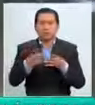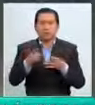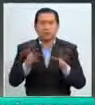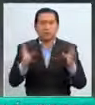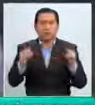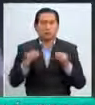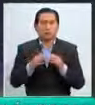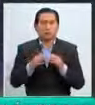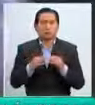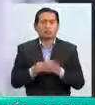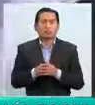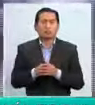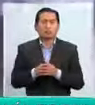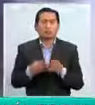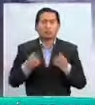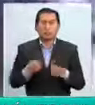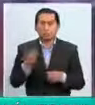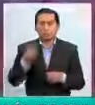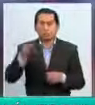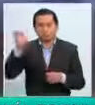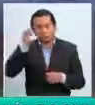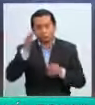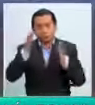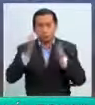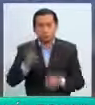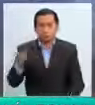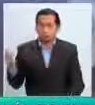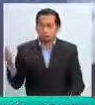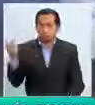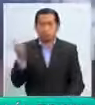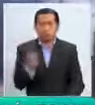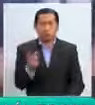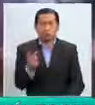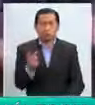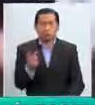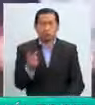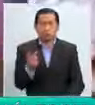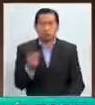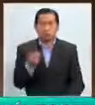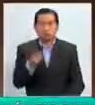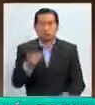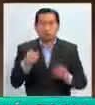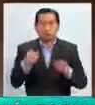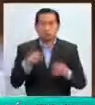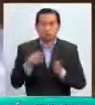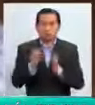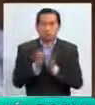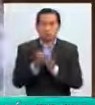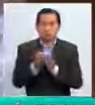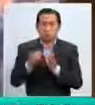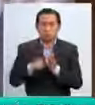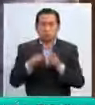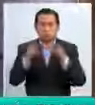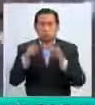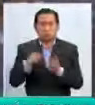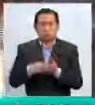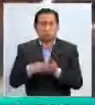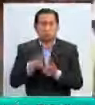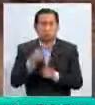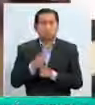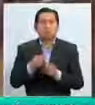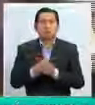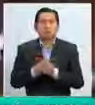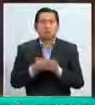Se van a desplazar dos fiscales superiores, van a tener ahí a la mano el cuaderno de investigación